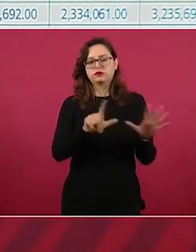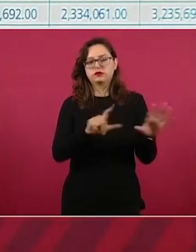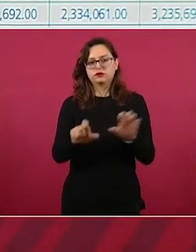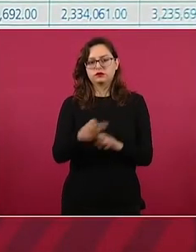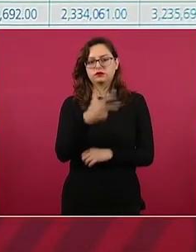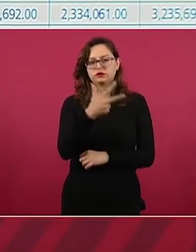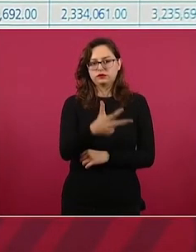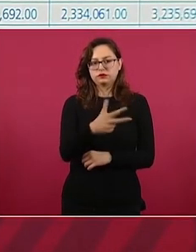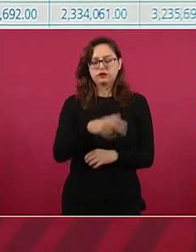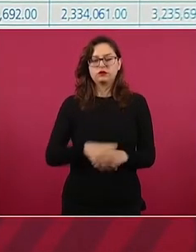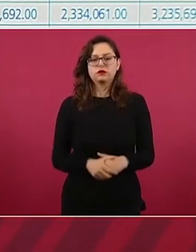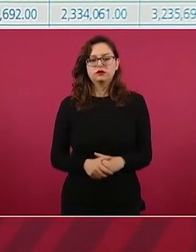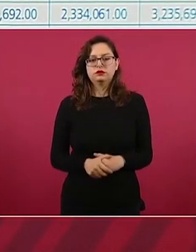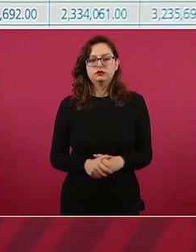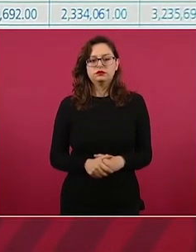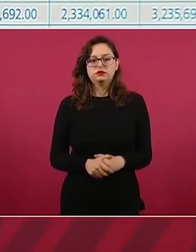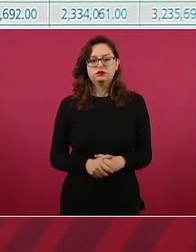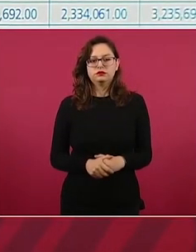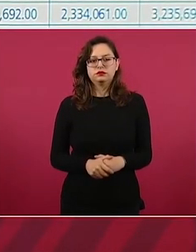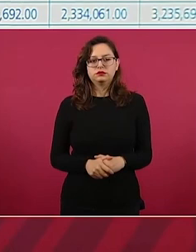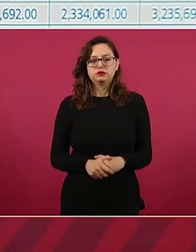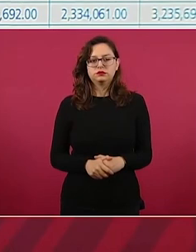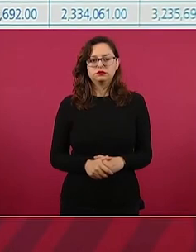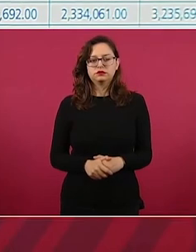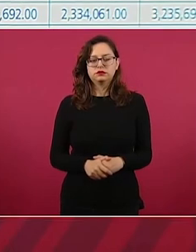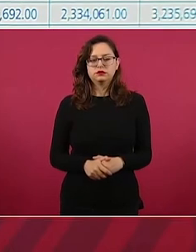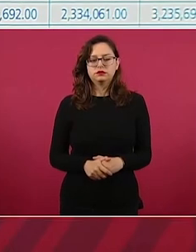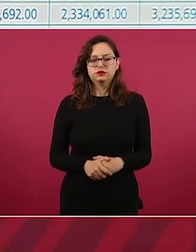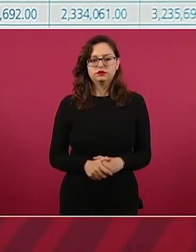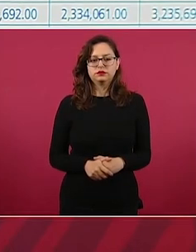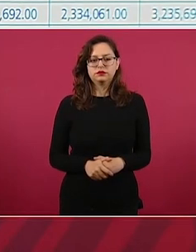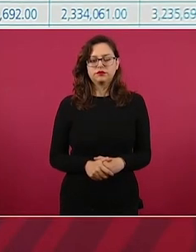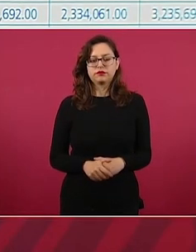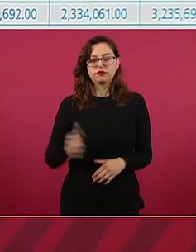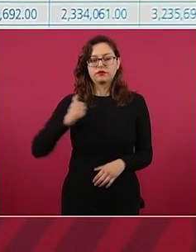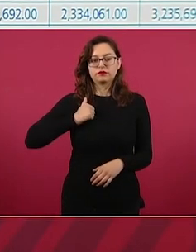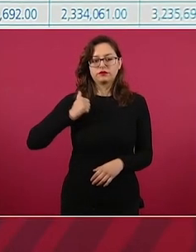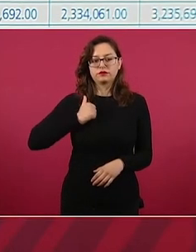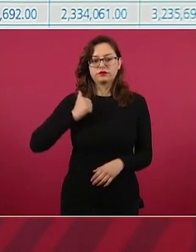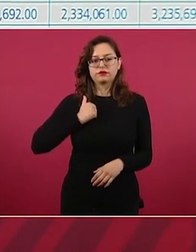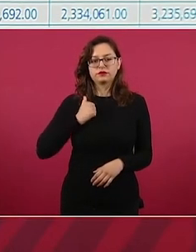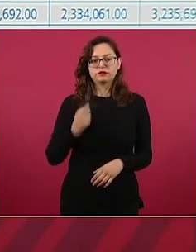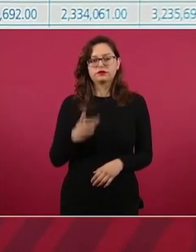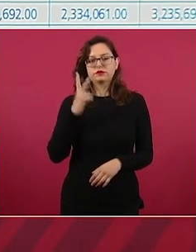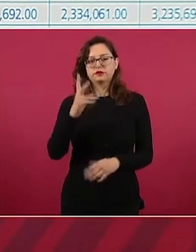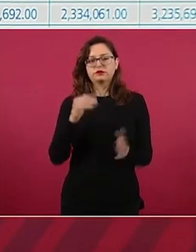4,708,000. Un ministro. Canadá,